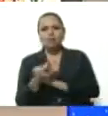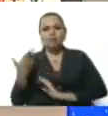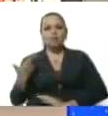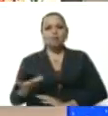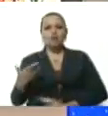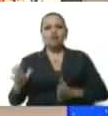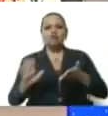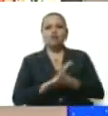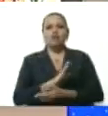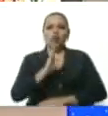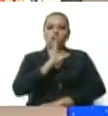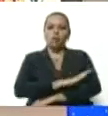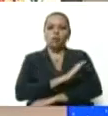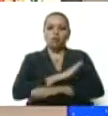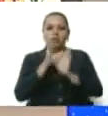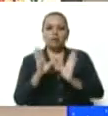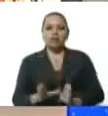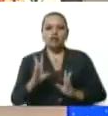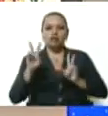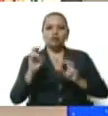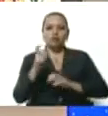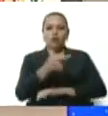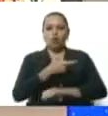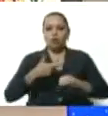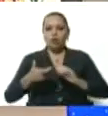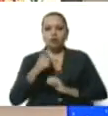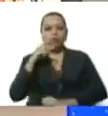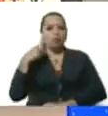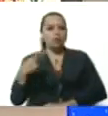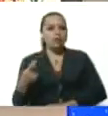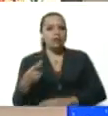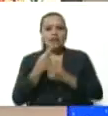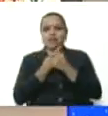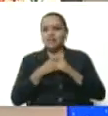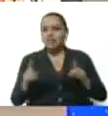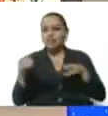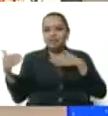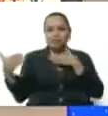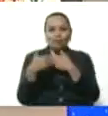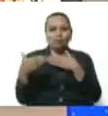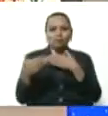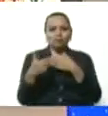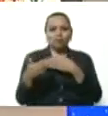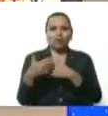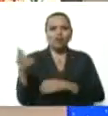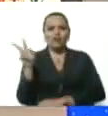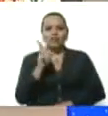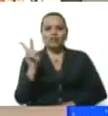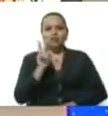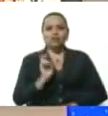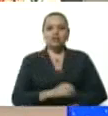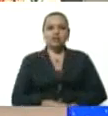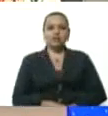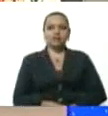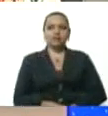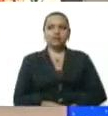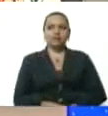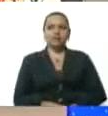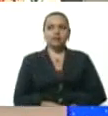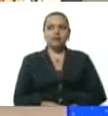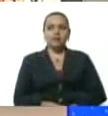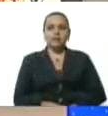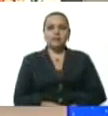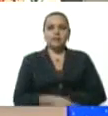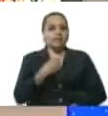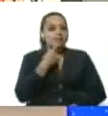la conducta del nuevo gobierno de Guyana, en una política completamente de agresión contra nuestra patria, de